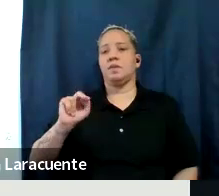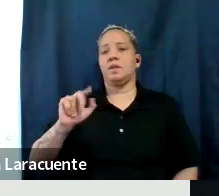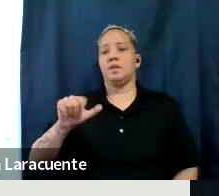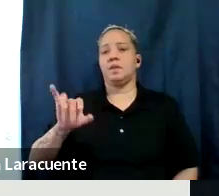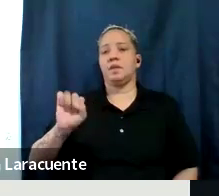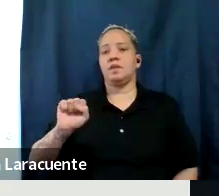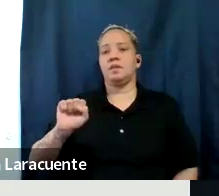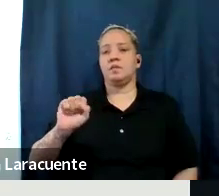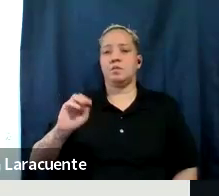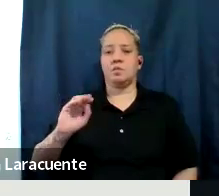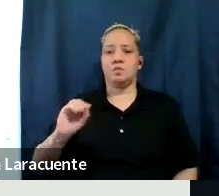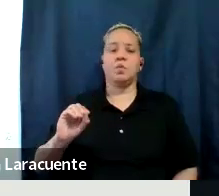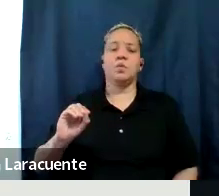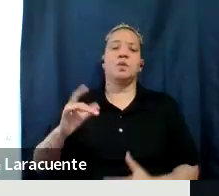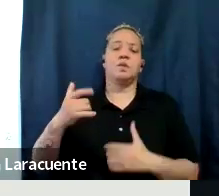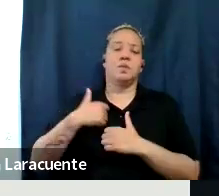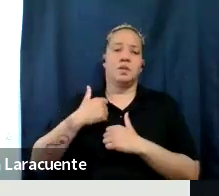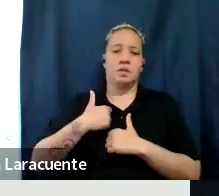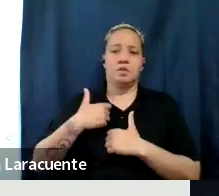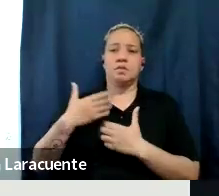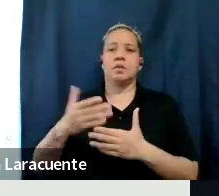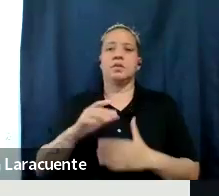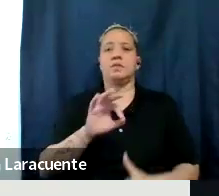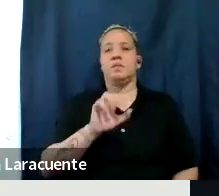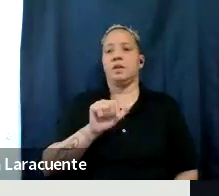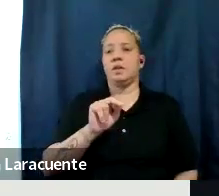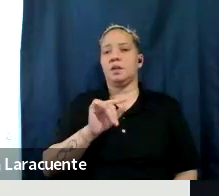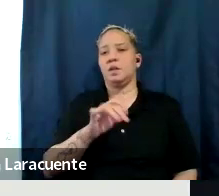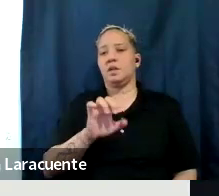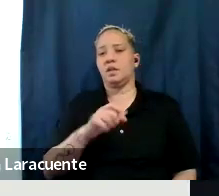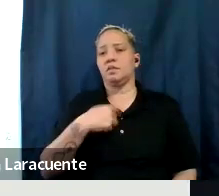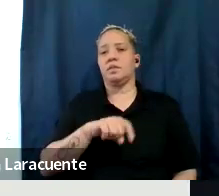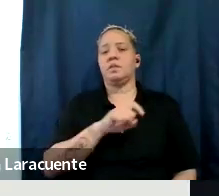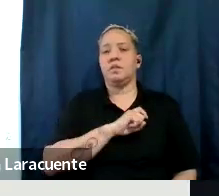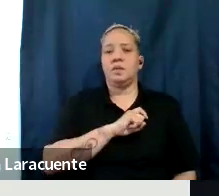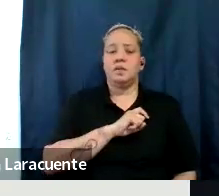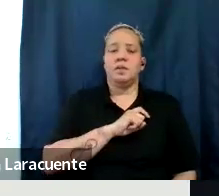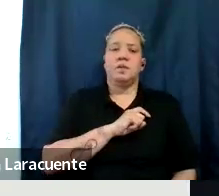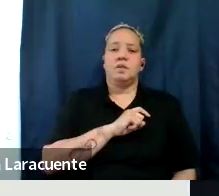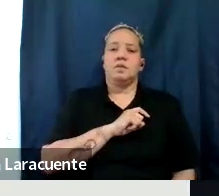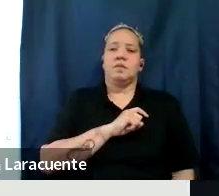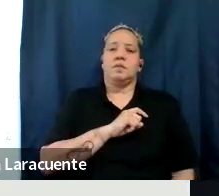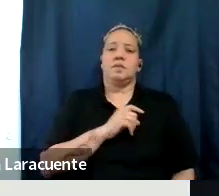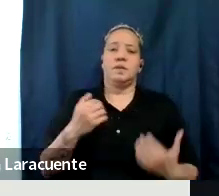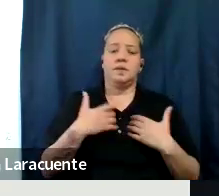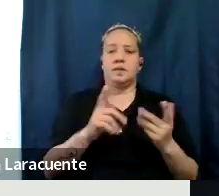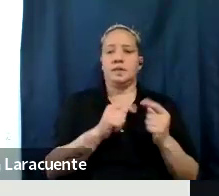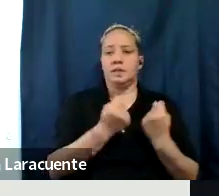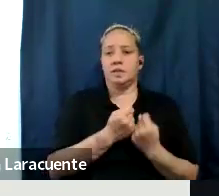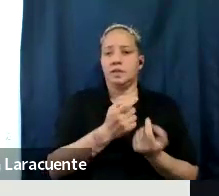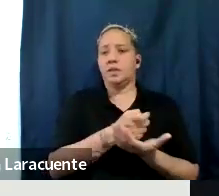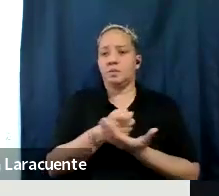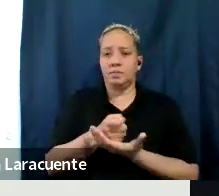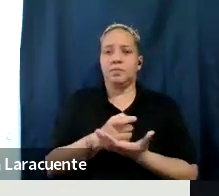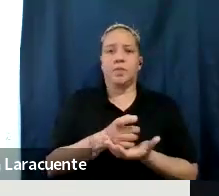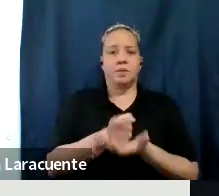Había militares de carrera y estaba luego la Falange Española, y la Falange Española tiene escuadrones armados y fusilan